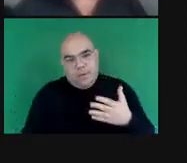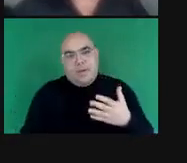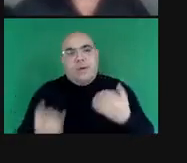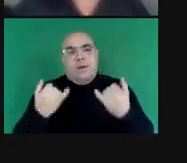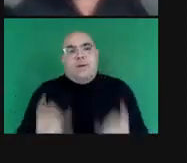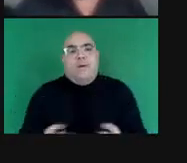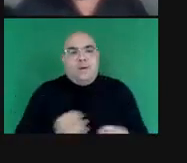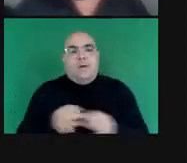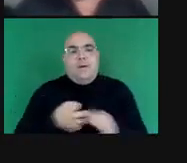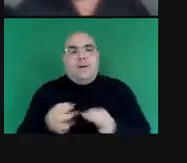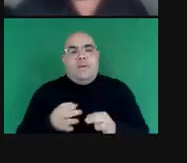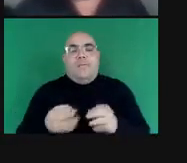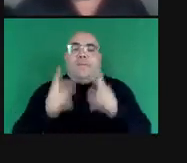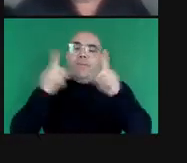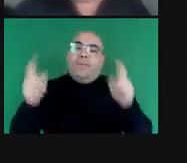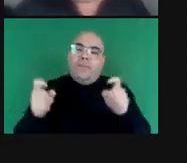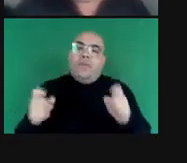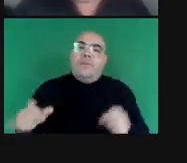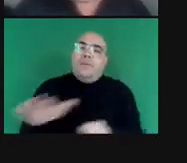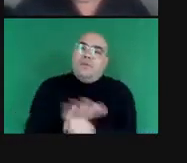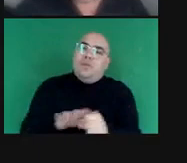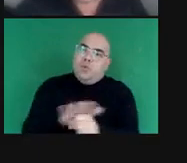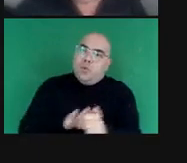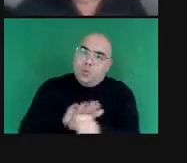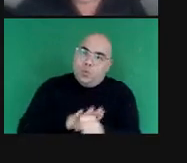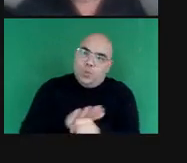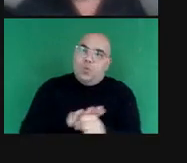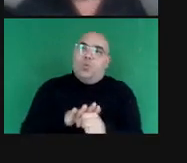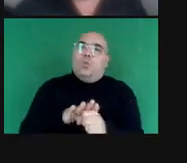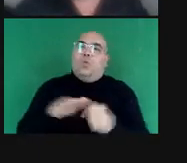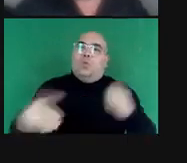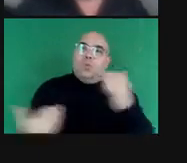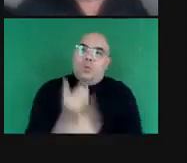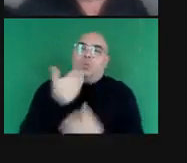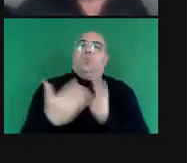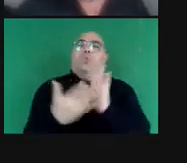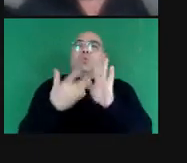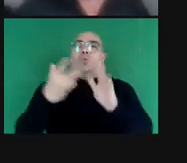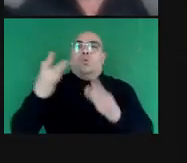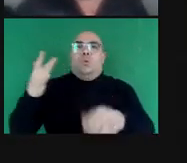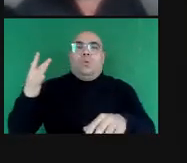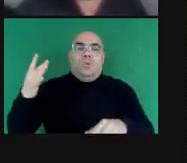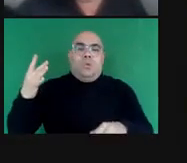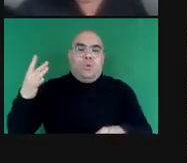esa situación o erección desde el poder del urbanista.